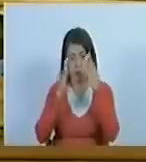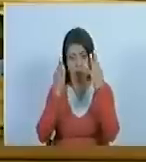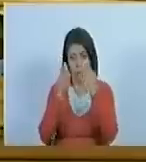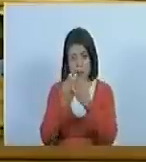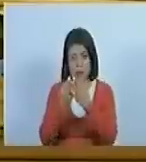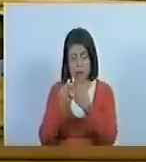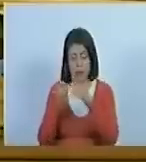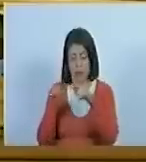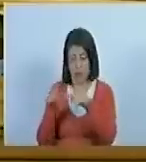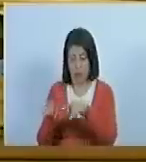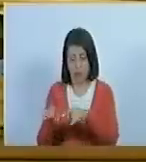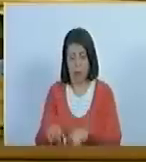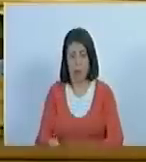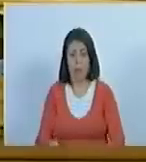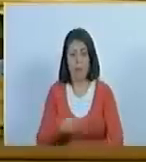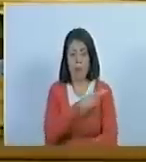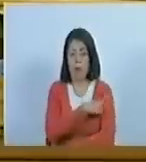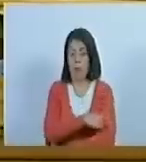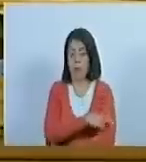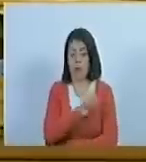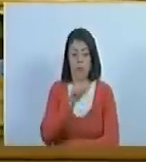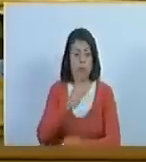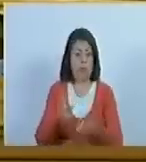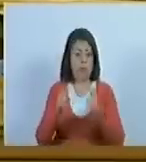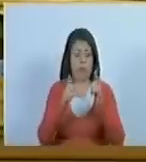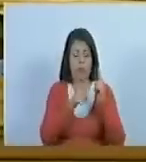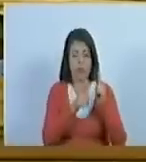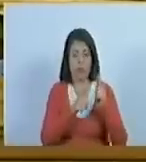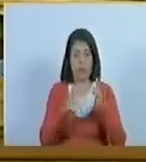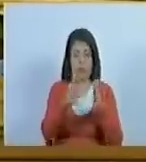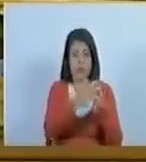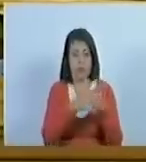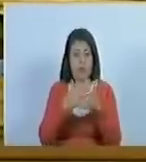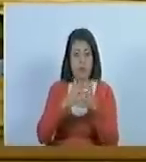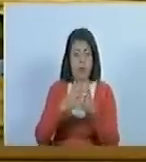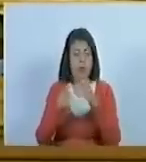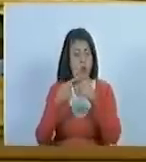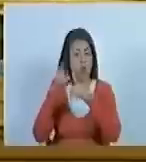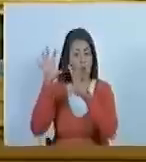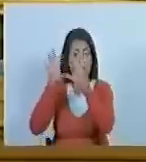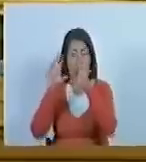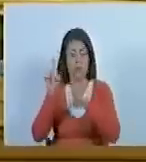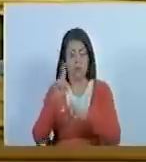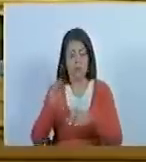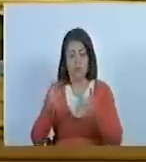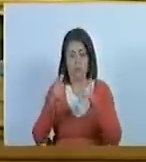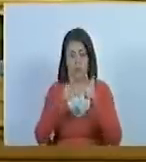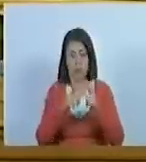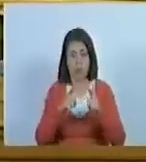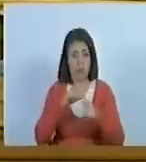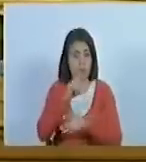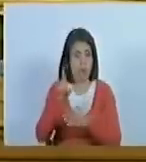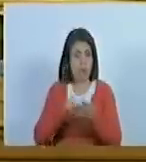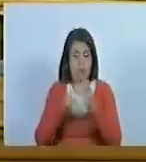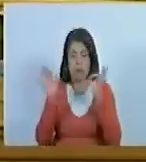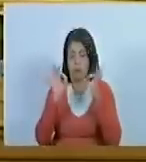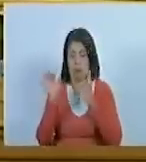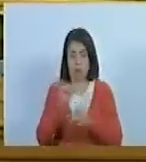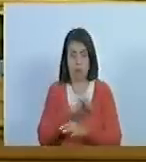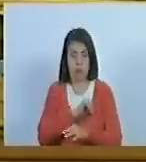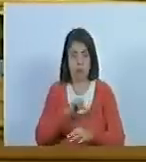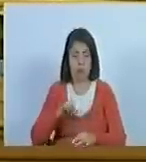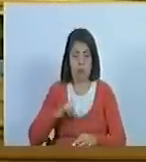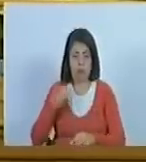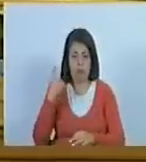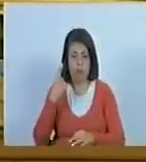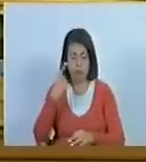de emergencia. Hay hospitales donde no se permite, hospitales de Estados Unidos o de otros países, donde no se permite que ingrese absolutamente nadie que no sea